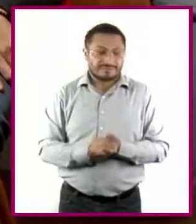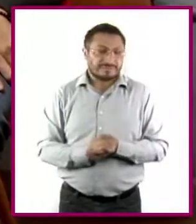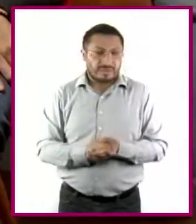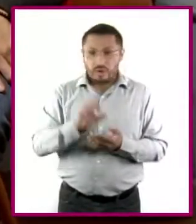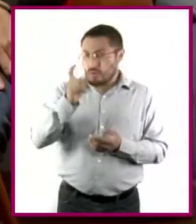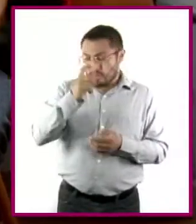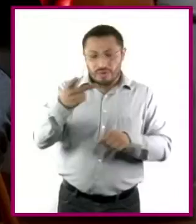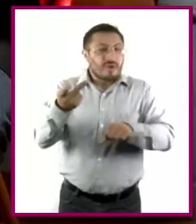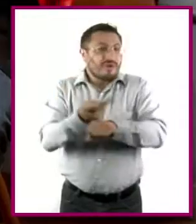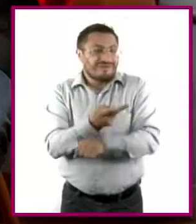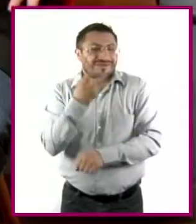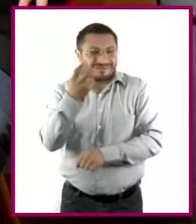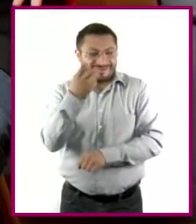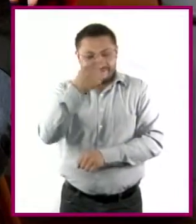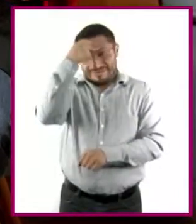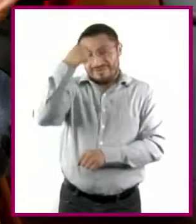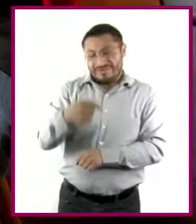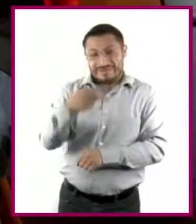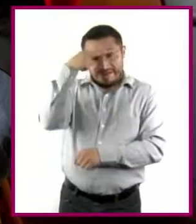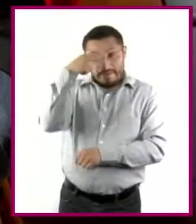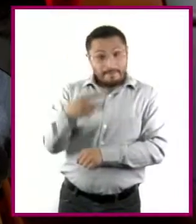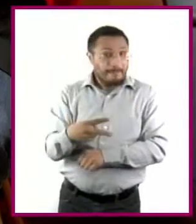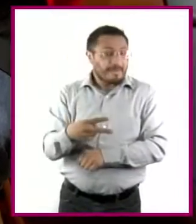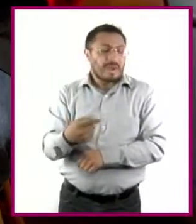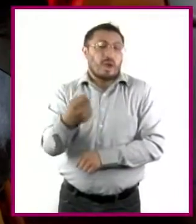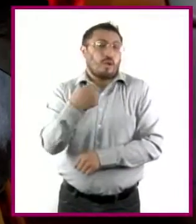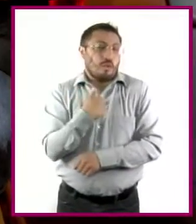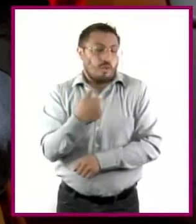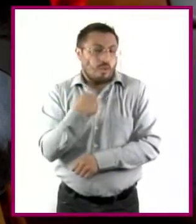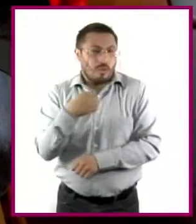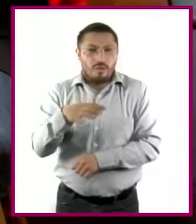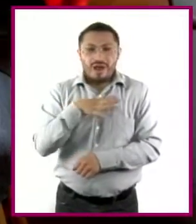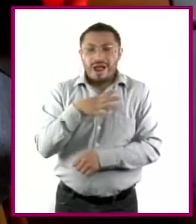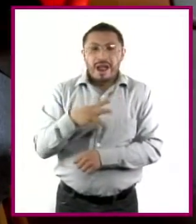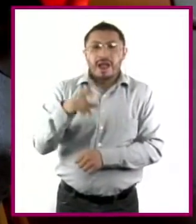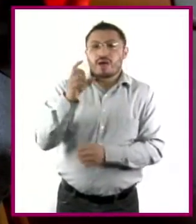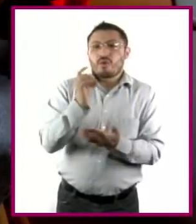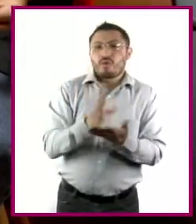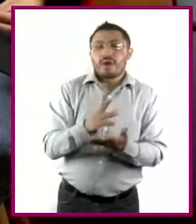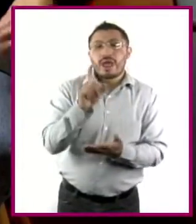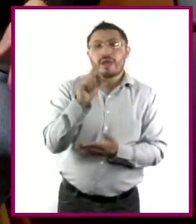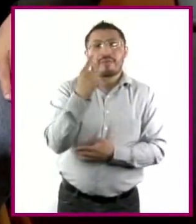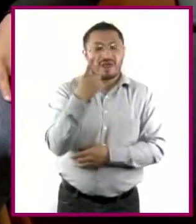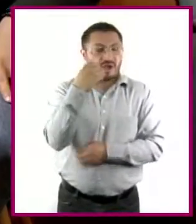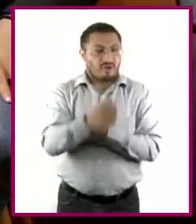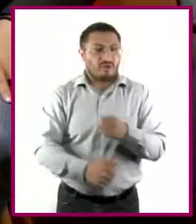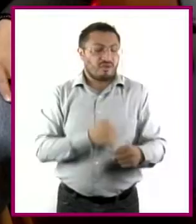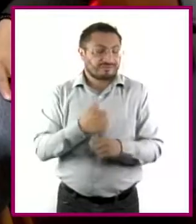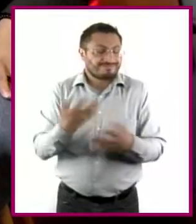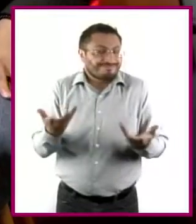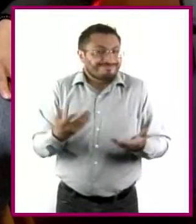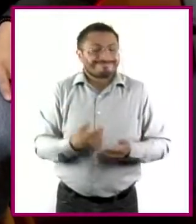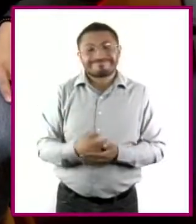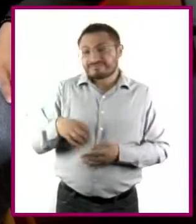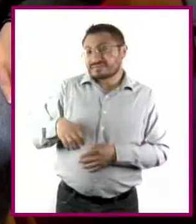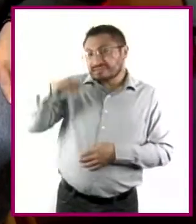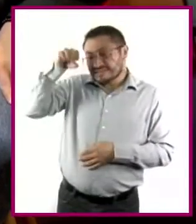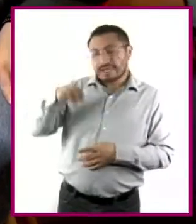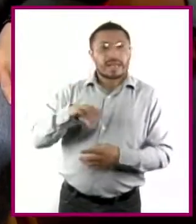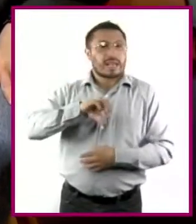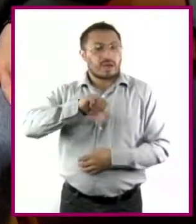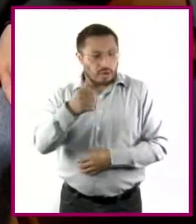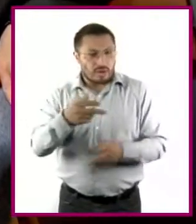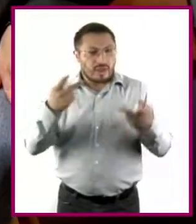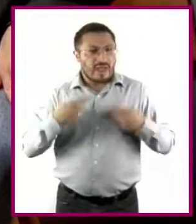gran acontecimiento para nuestro país, yo tenía tan solo 21 años. Y junto con otros